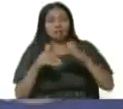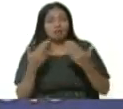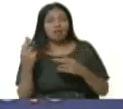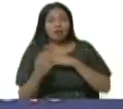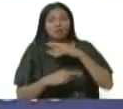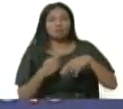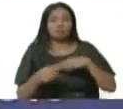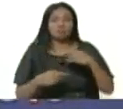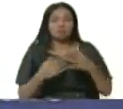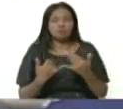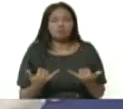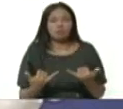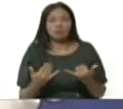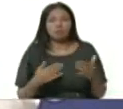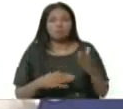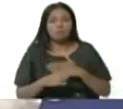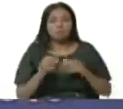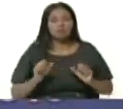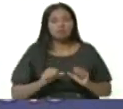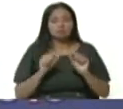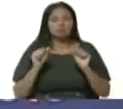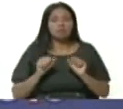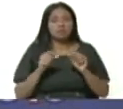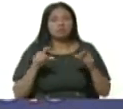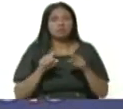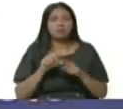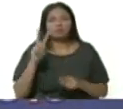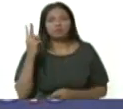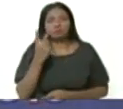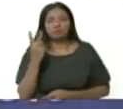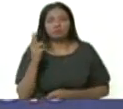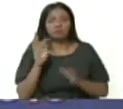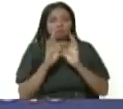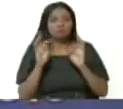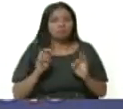revolución bolivariana va adelante a la vanguardia. Son dos modelos.